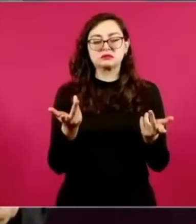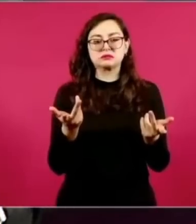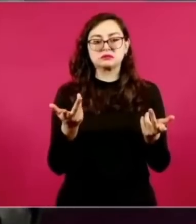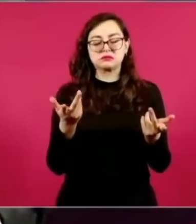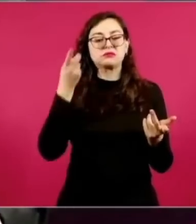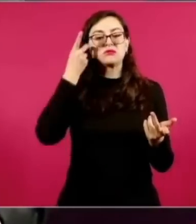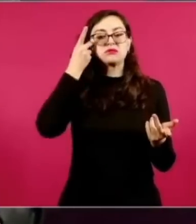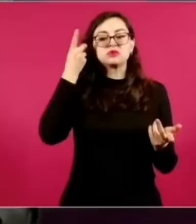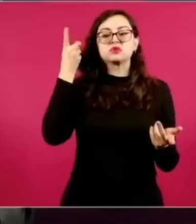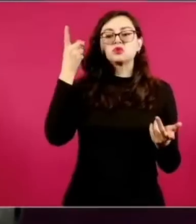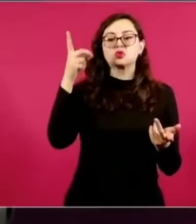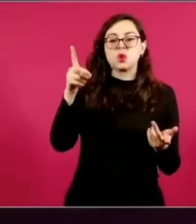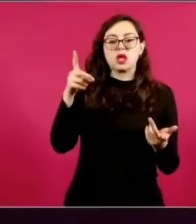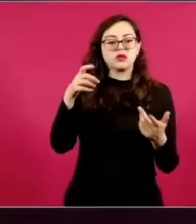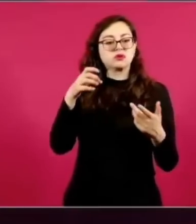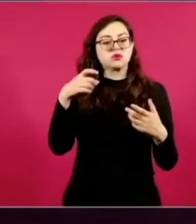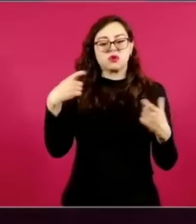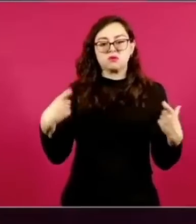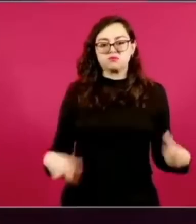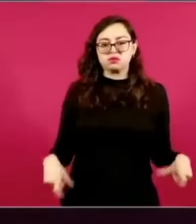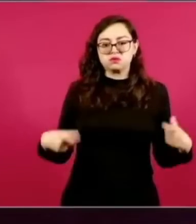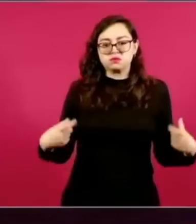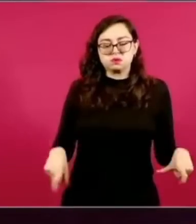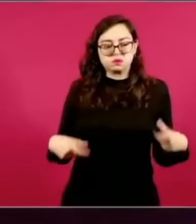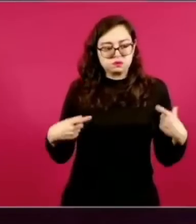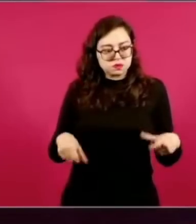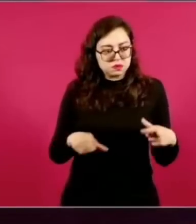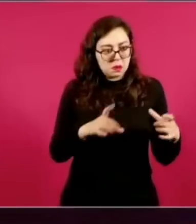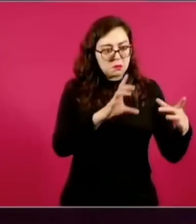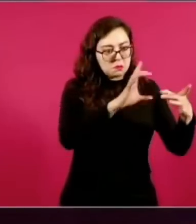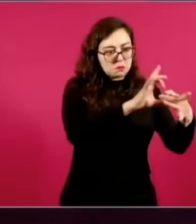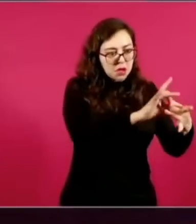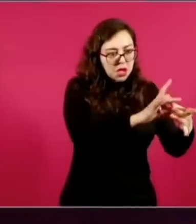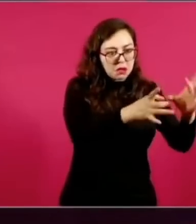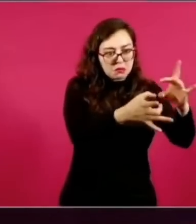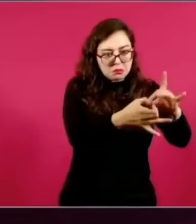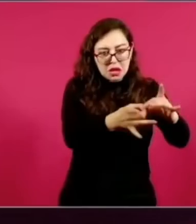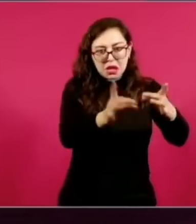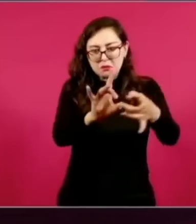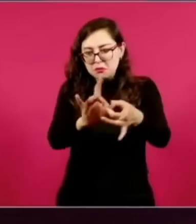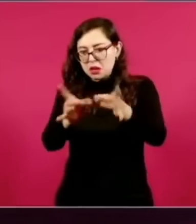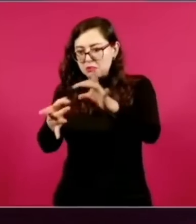con más dinero en el país.